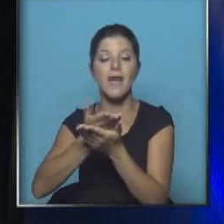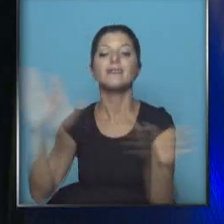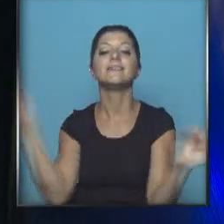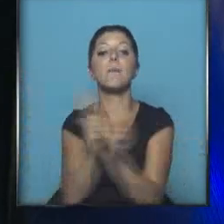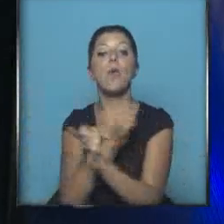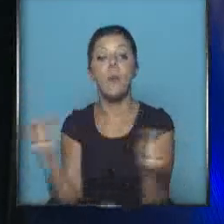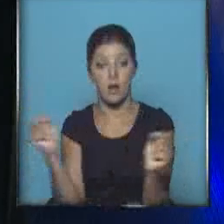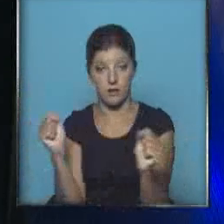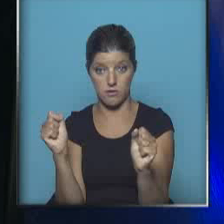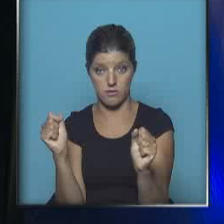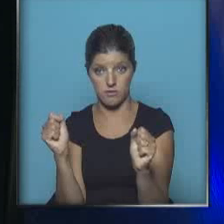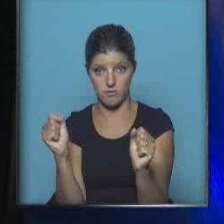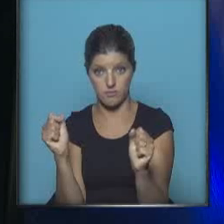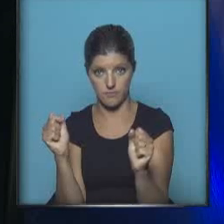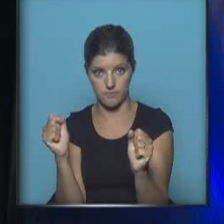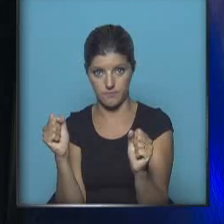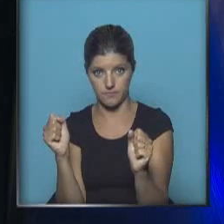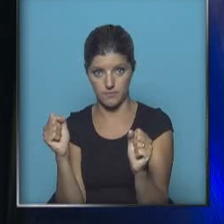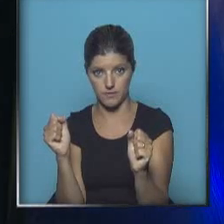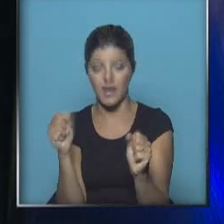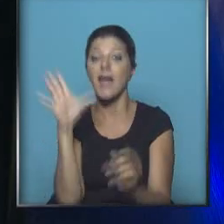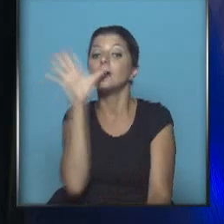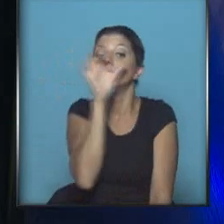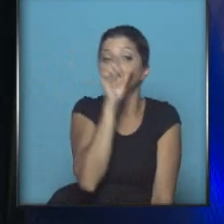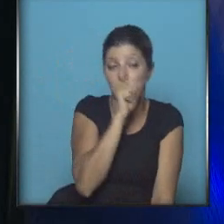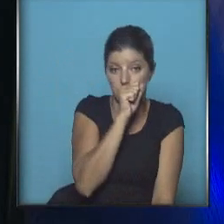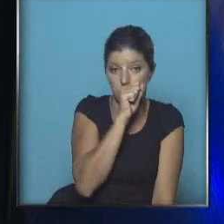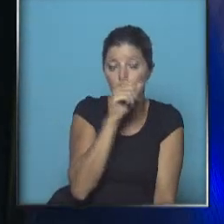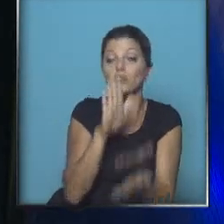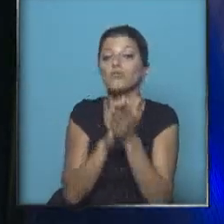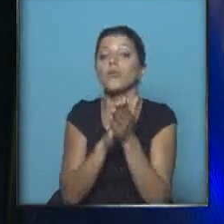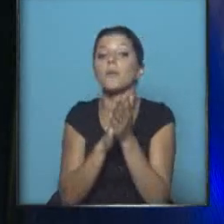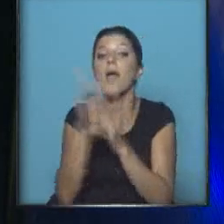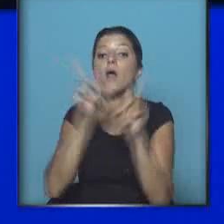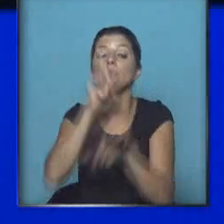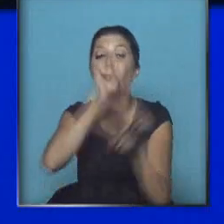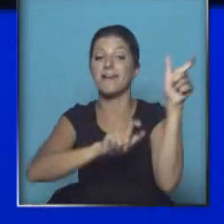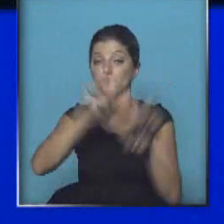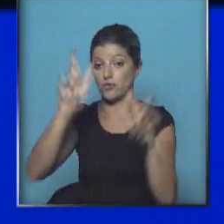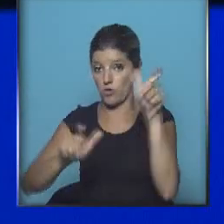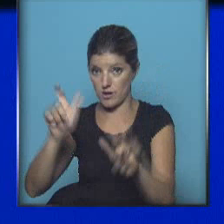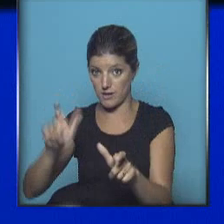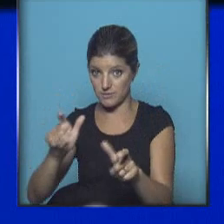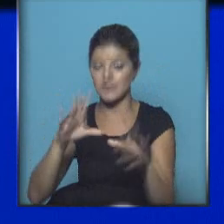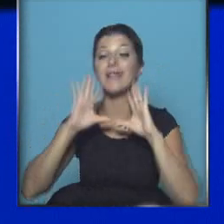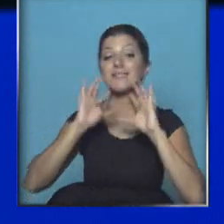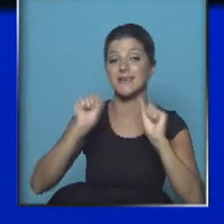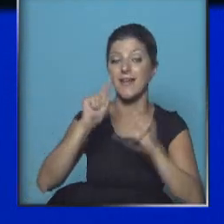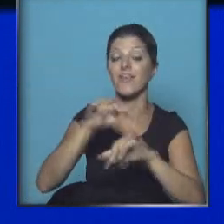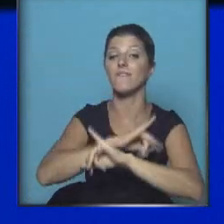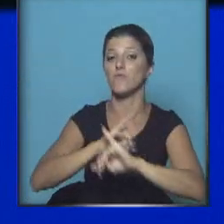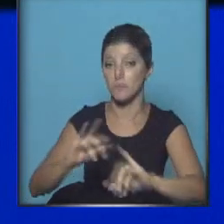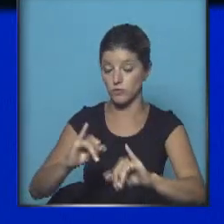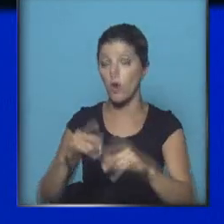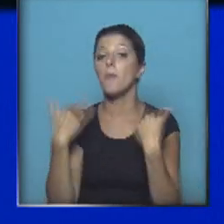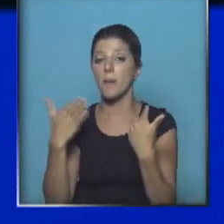autorizara, se dispensara del secreto sobre la identidad de algunas personas de la Secretaría de Informaciones